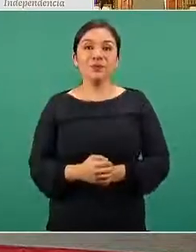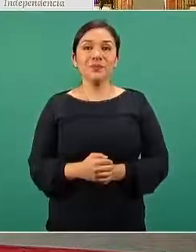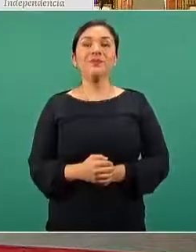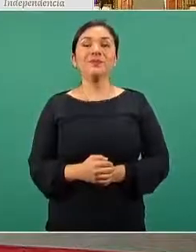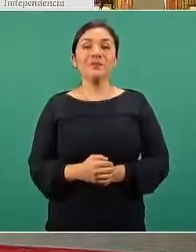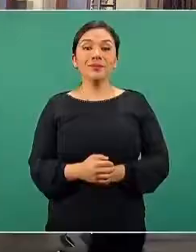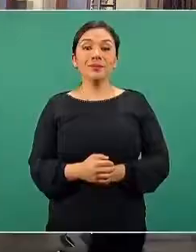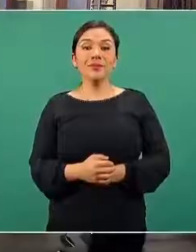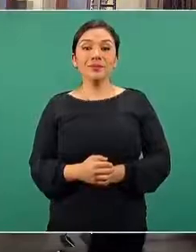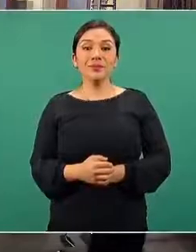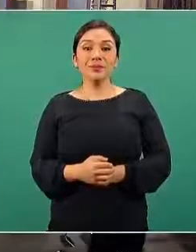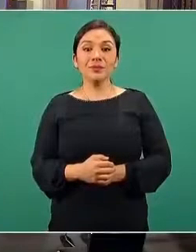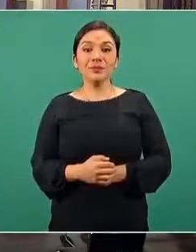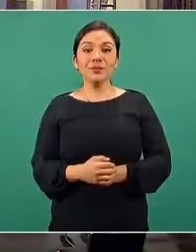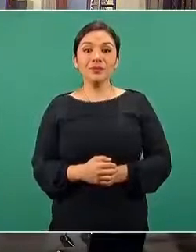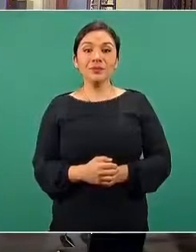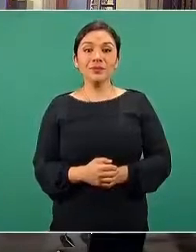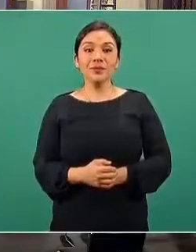Muchas gracias.